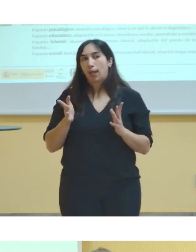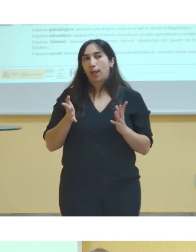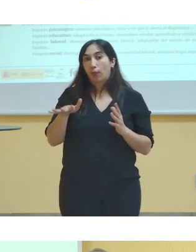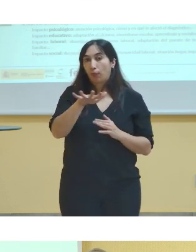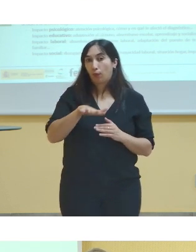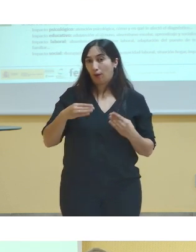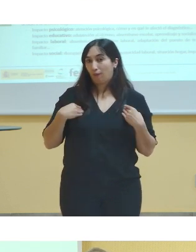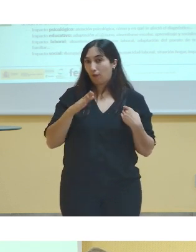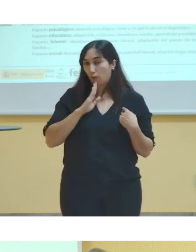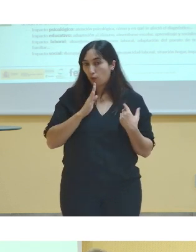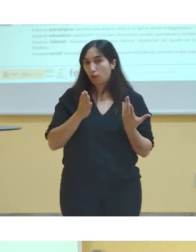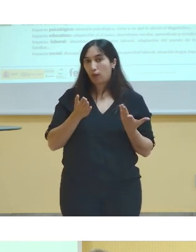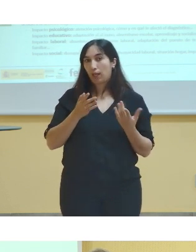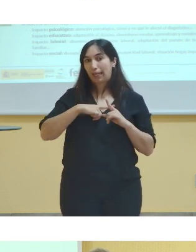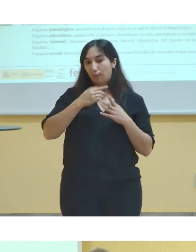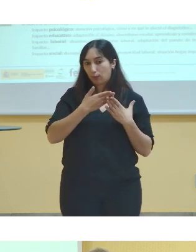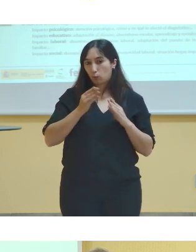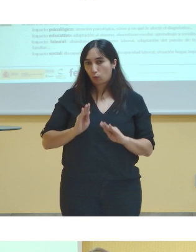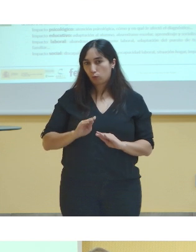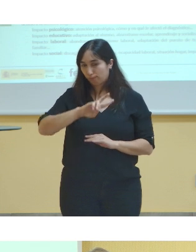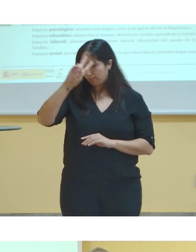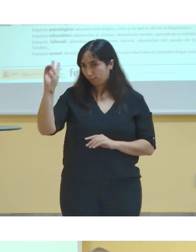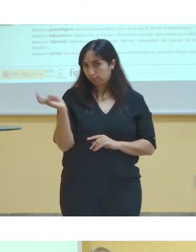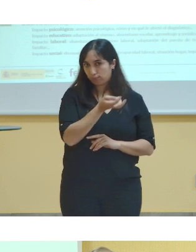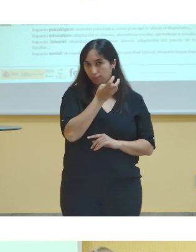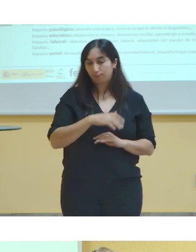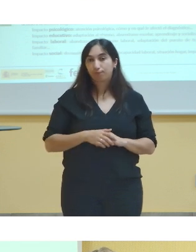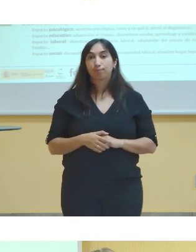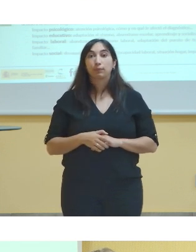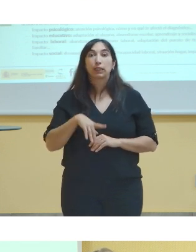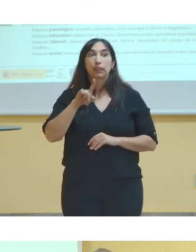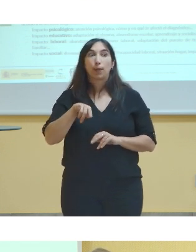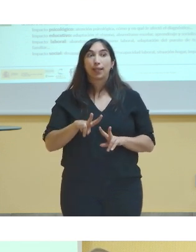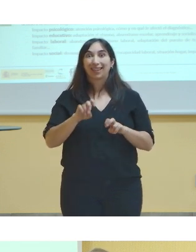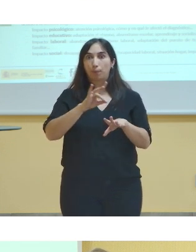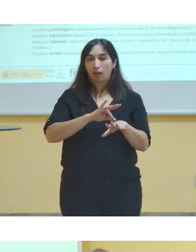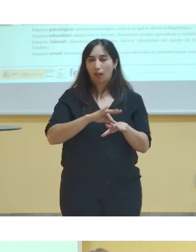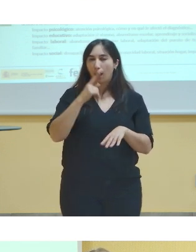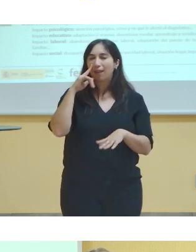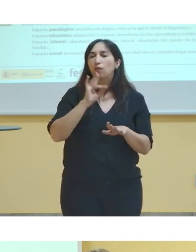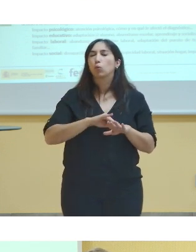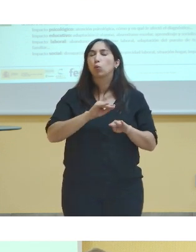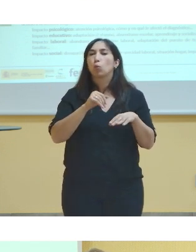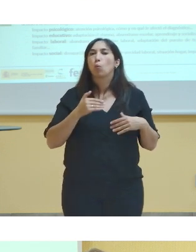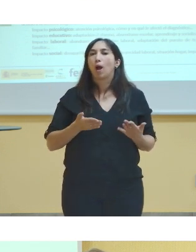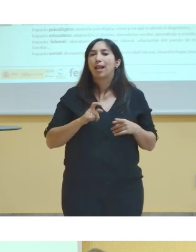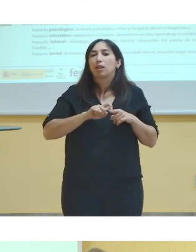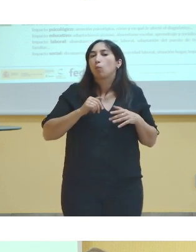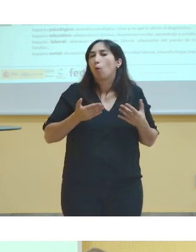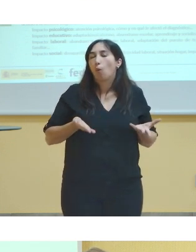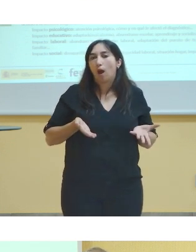el lugar de residencia, el nivel de estudios, etc. Cuestiones clínicas, cuál era la enfermedad, qué tipo de patología